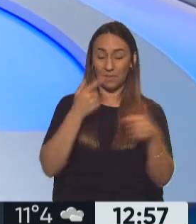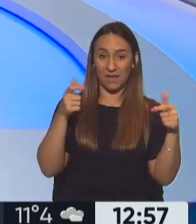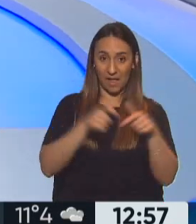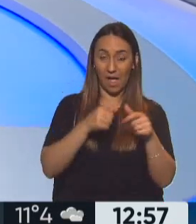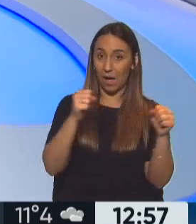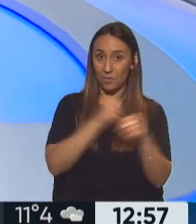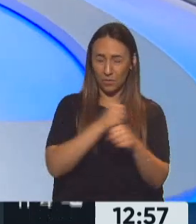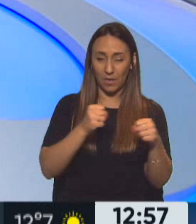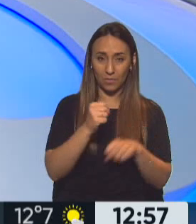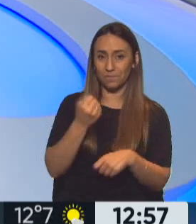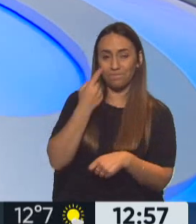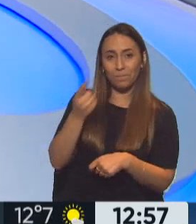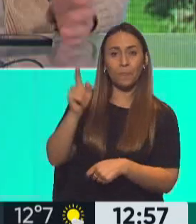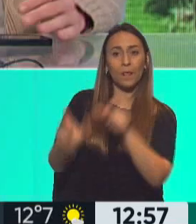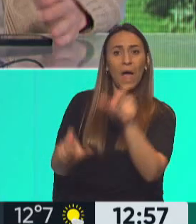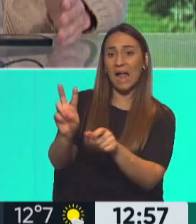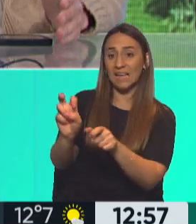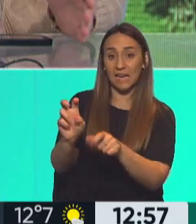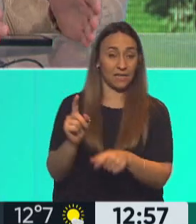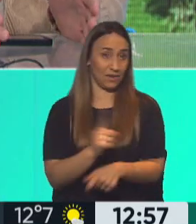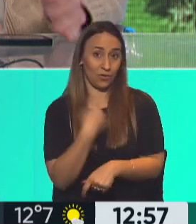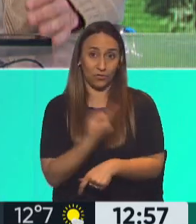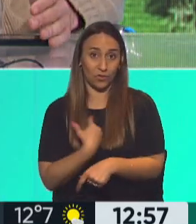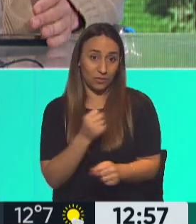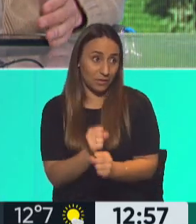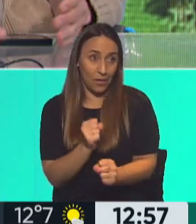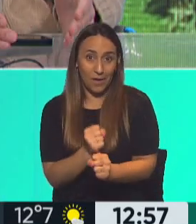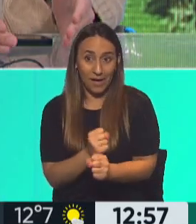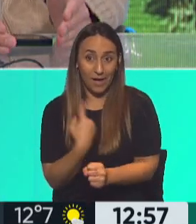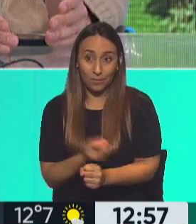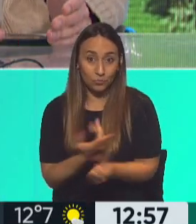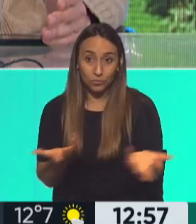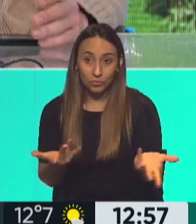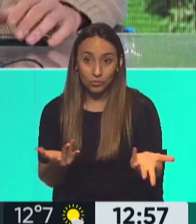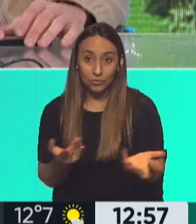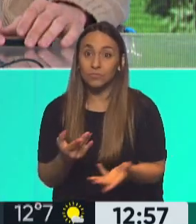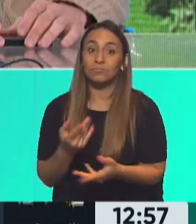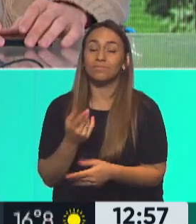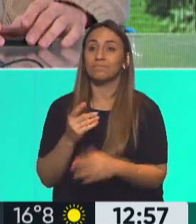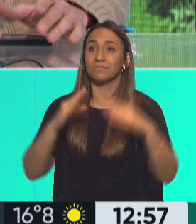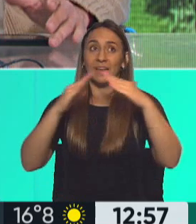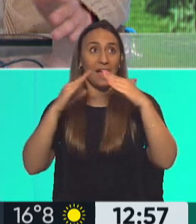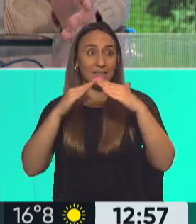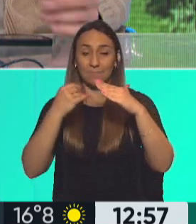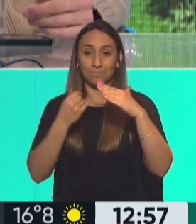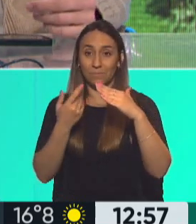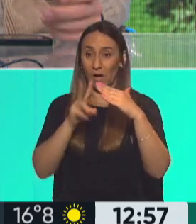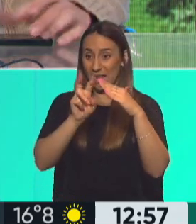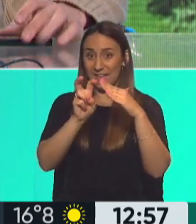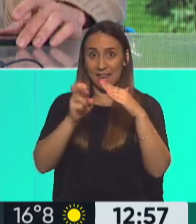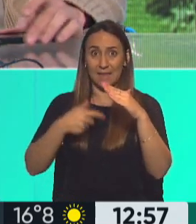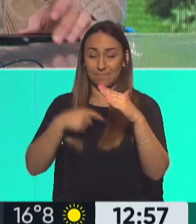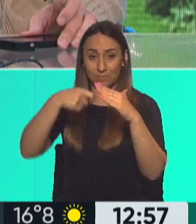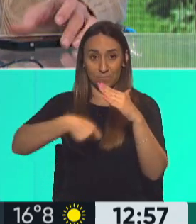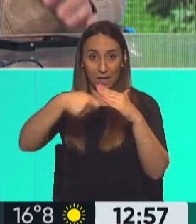donde veía al inquilino, a la inquilina, que no somos ni más ni menos que trabajadores y trabajadoras que accedemos al hogar mediante el alquiler, como meros sujetos